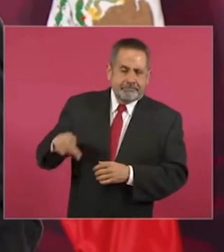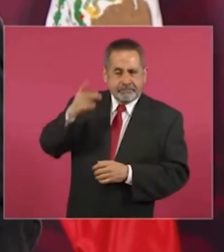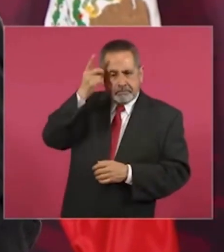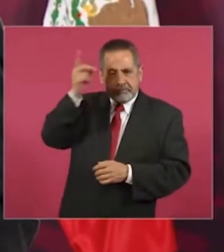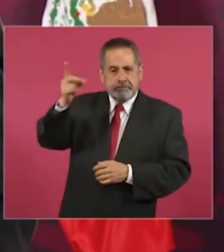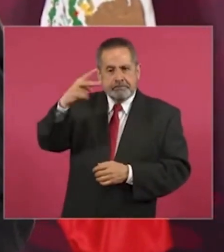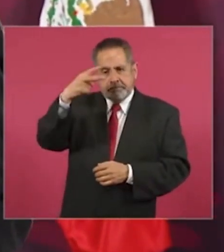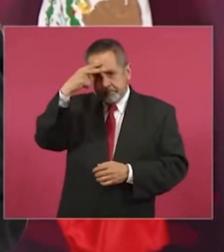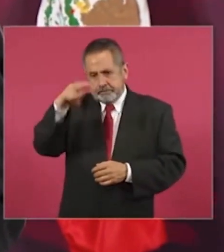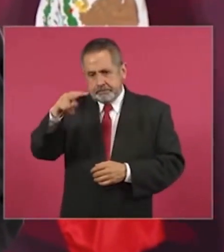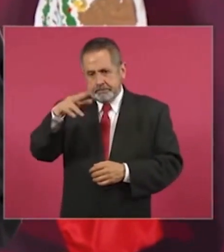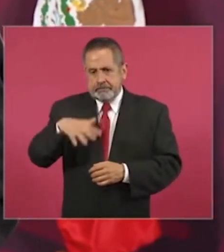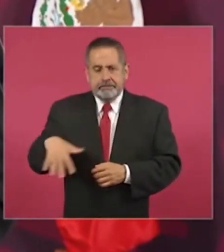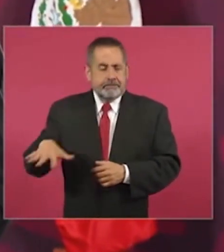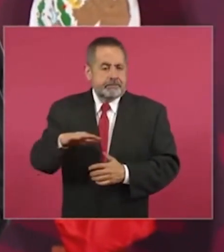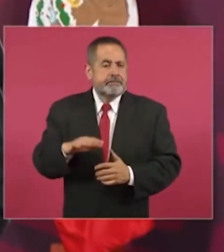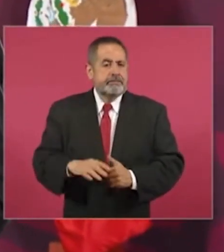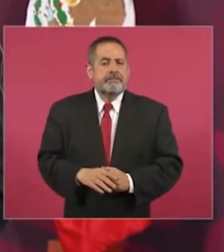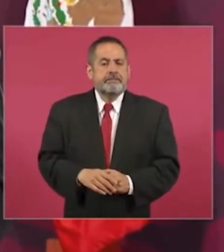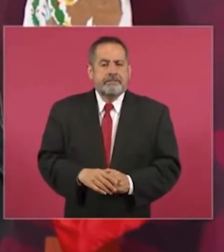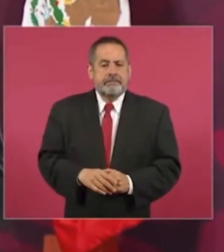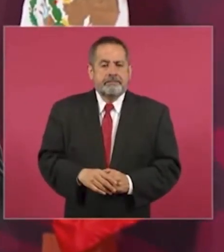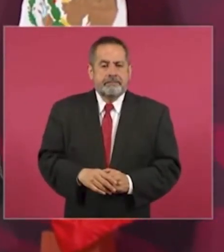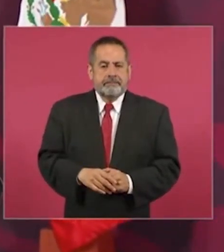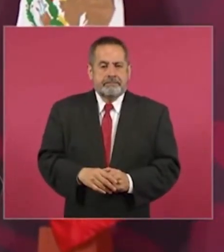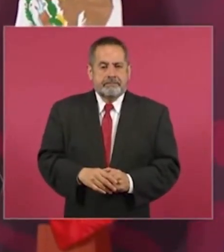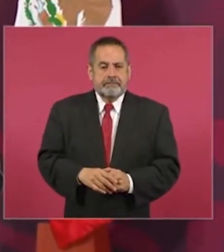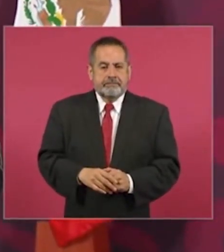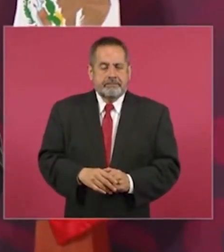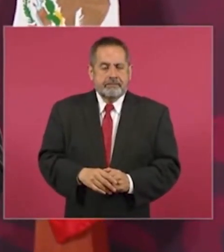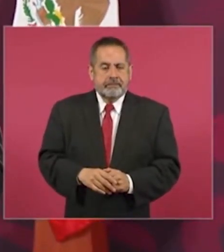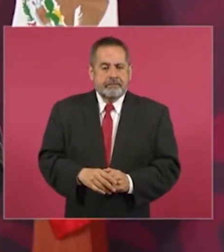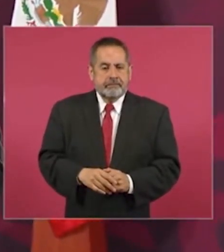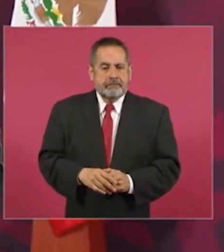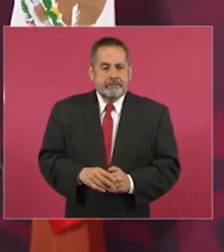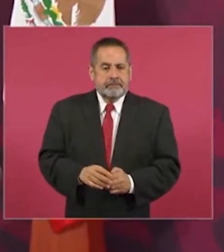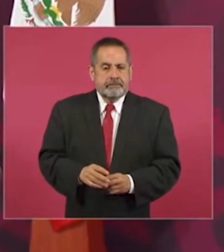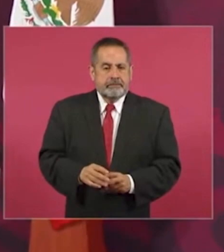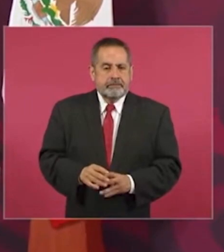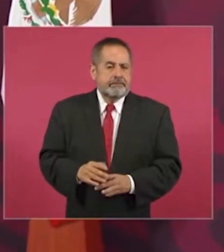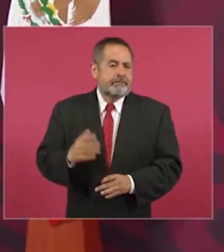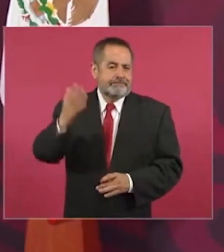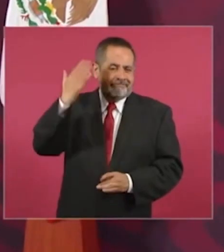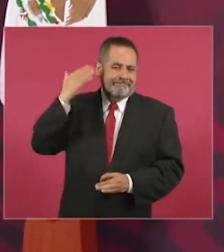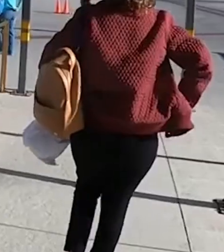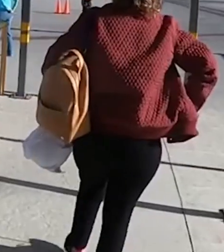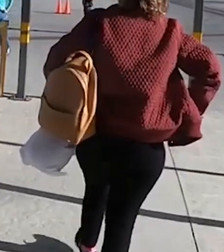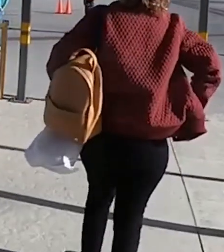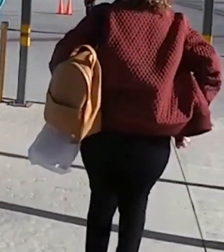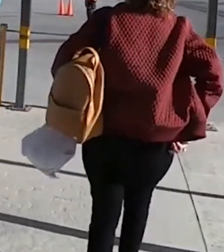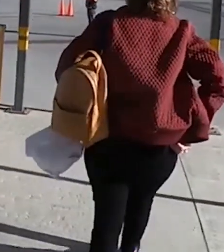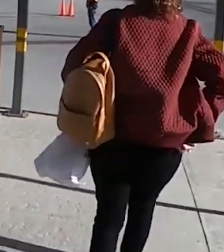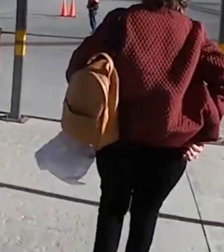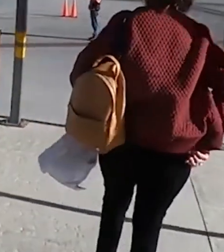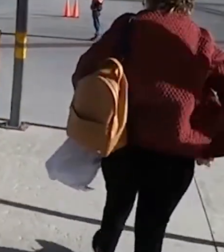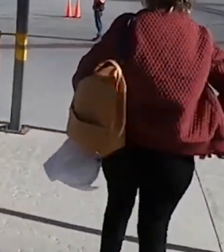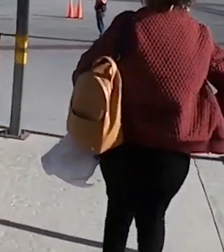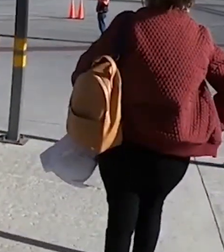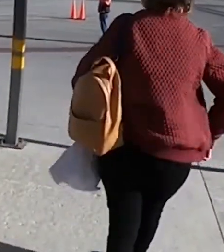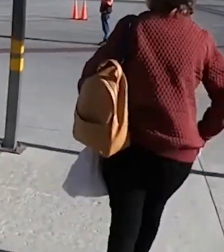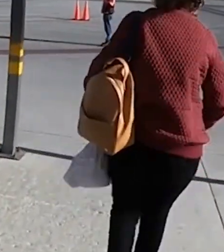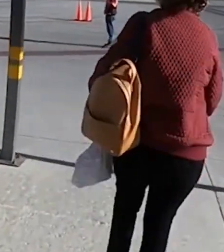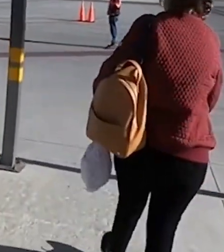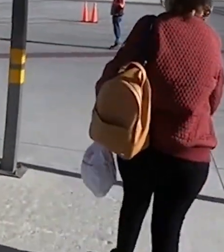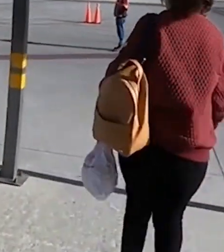luego de actos de corrupción. Mexicana inició